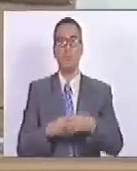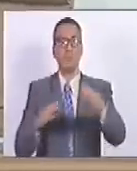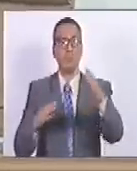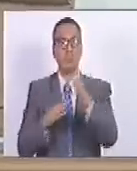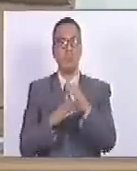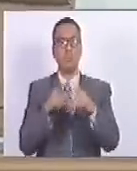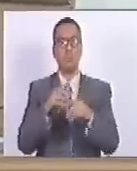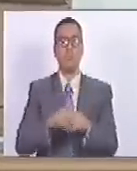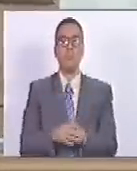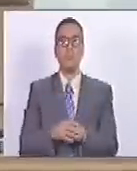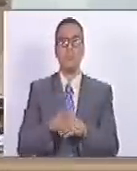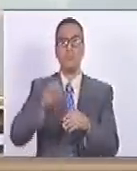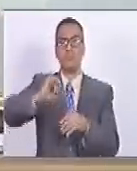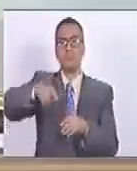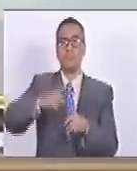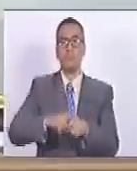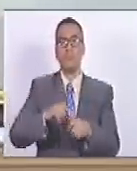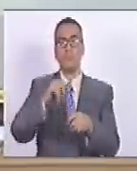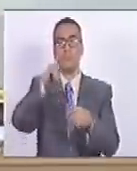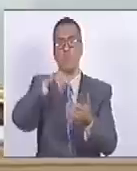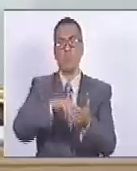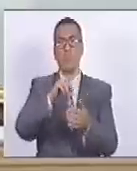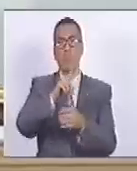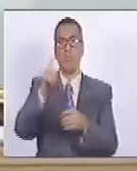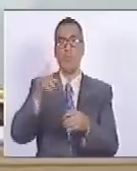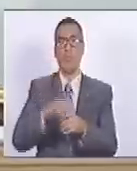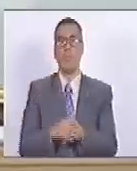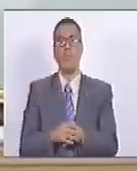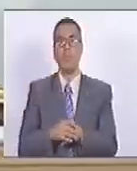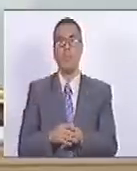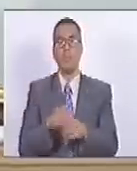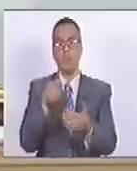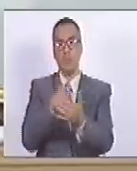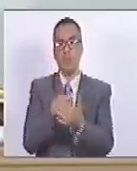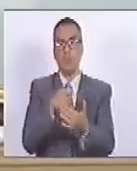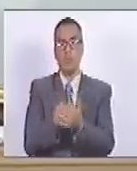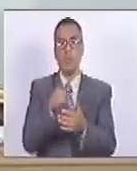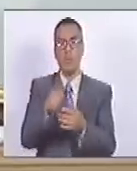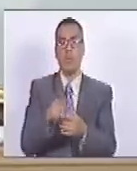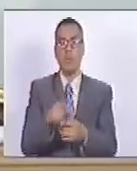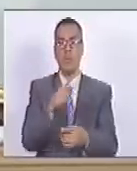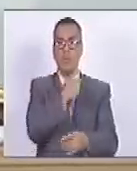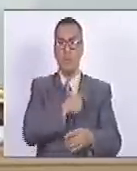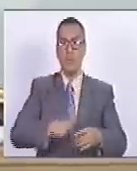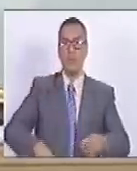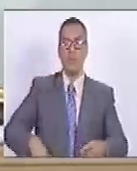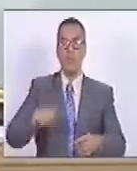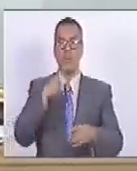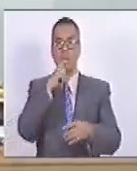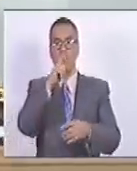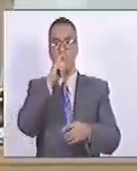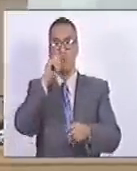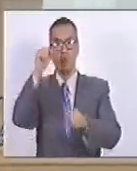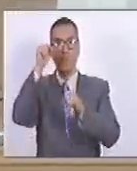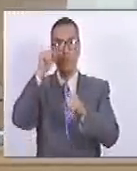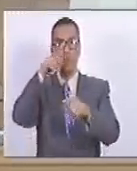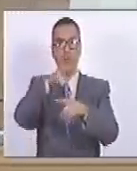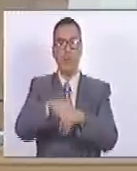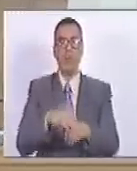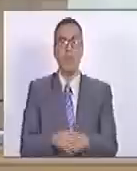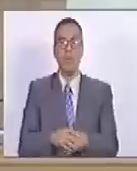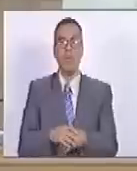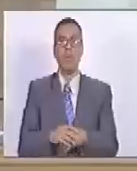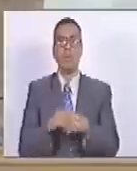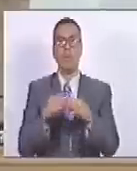bloquearon en junio del año 21 el pago que el presidente Maduro hizo para el